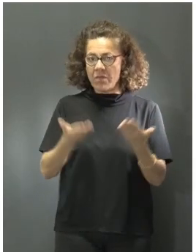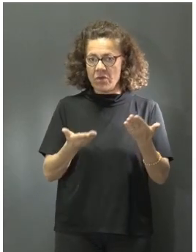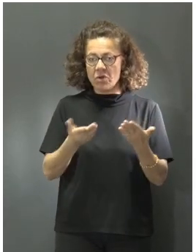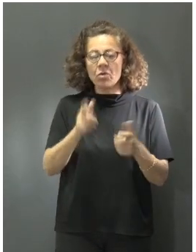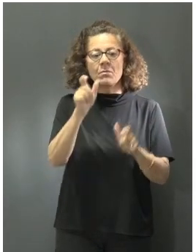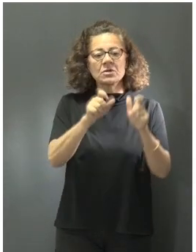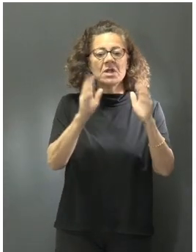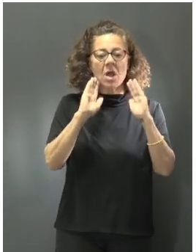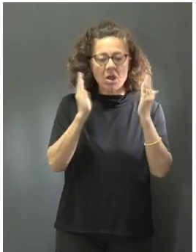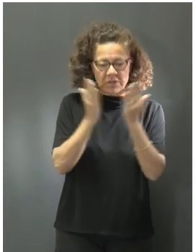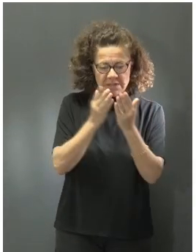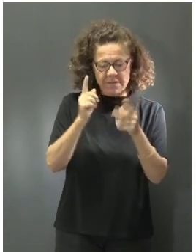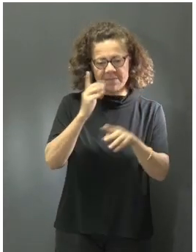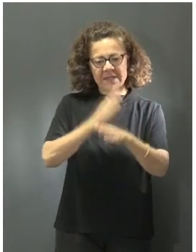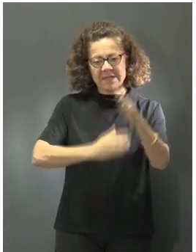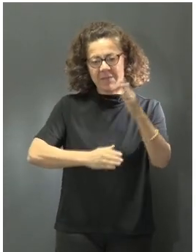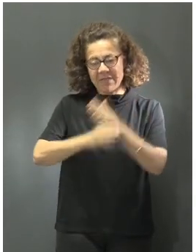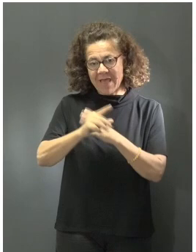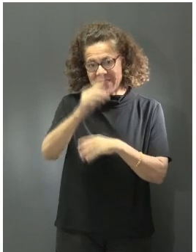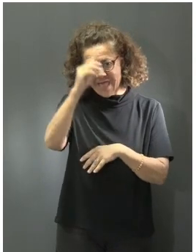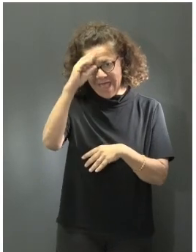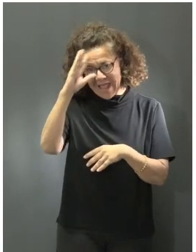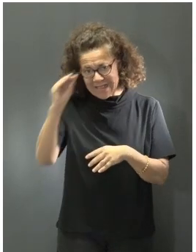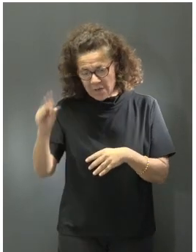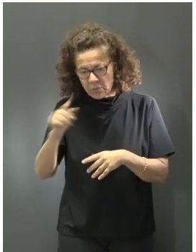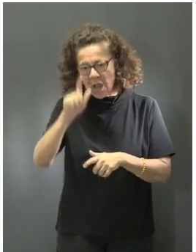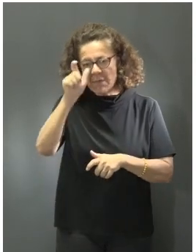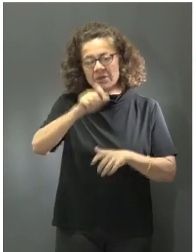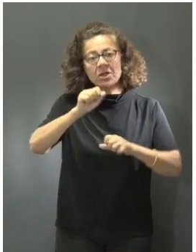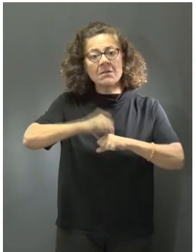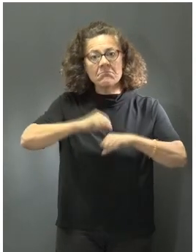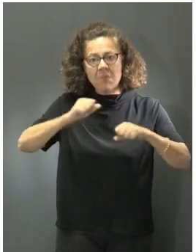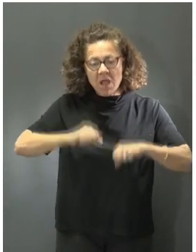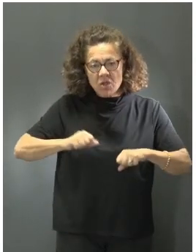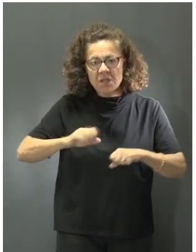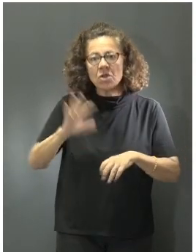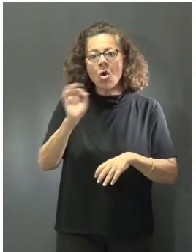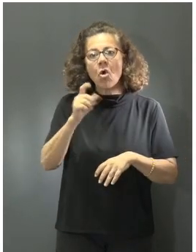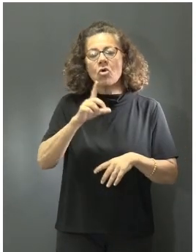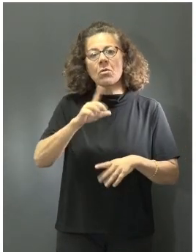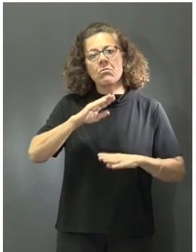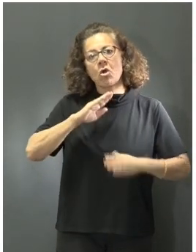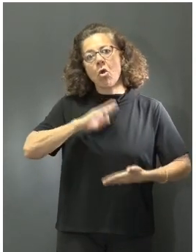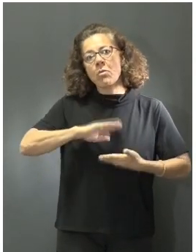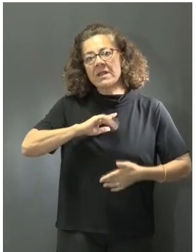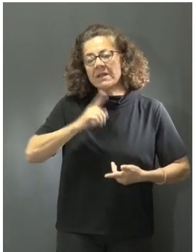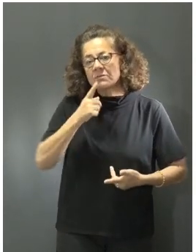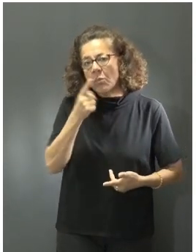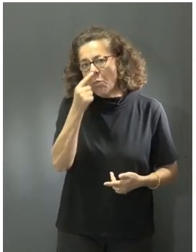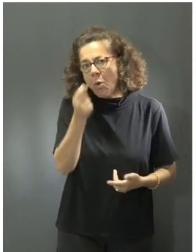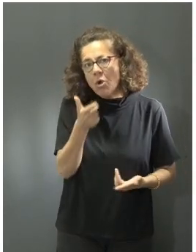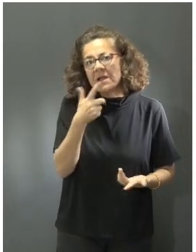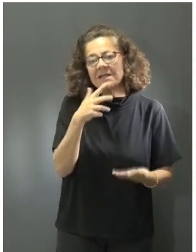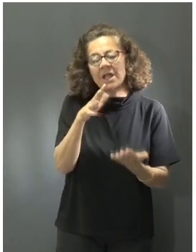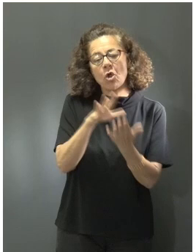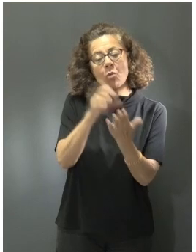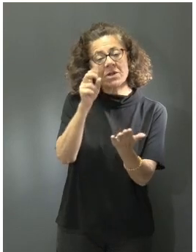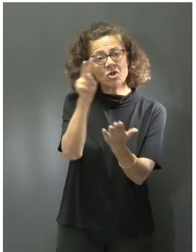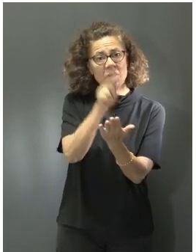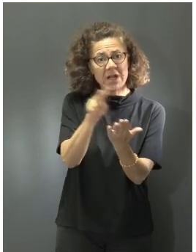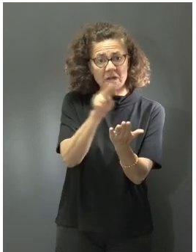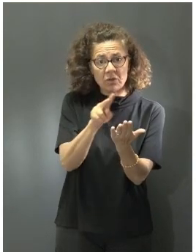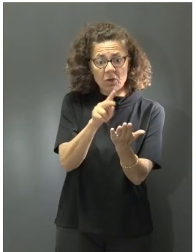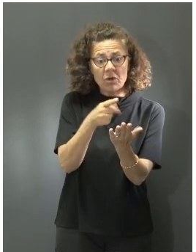con autismo, con personas con discapacidad intelectual, con personas mayores, con personas con pocas competencias o bajas competencias de comprensión lectora, o sea,